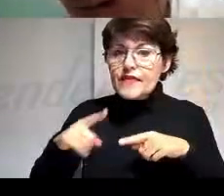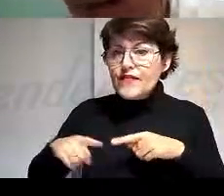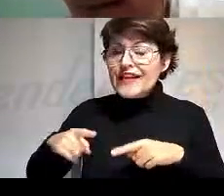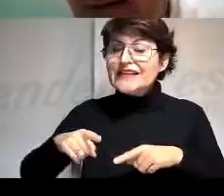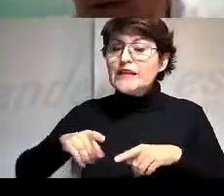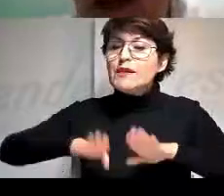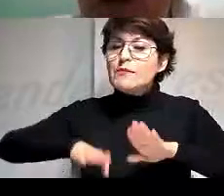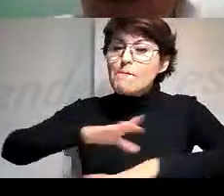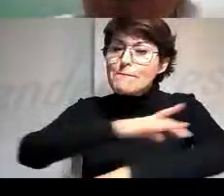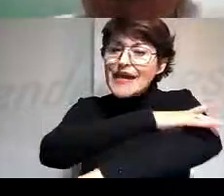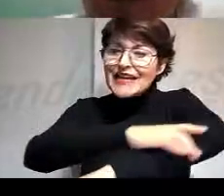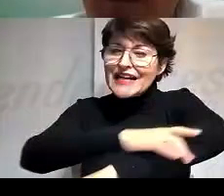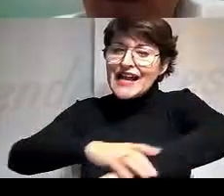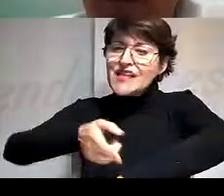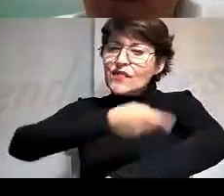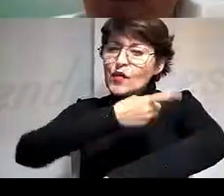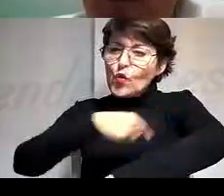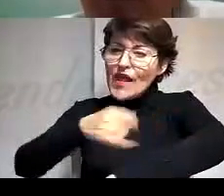vascular circulatorio,